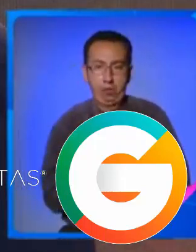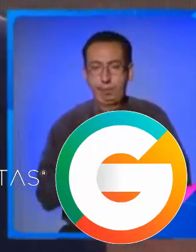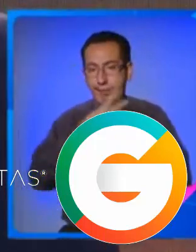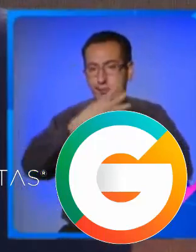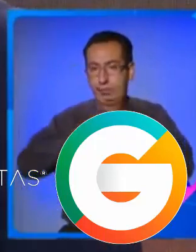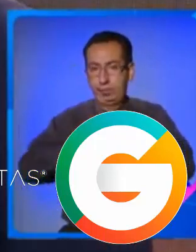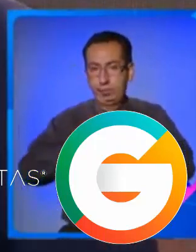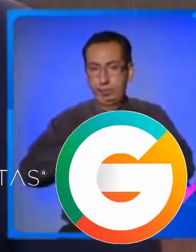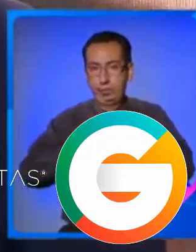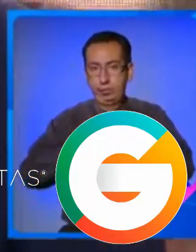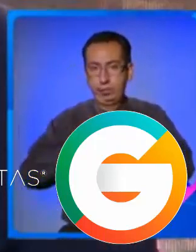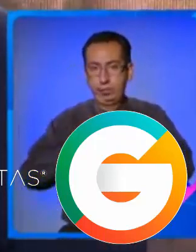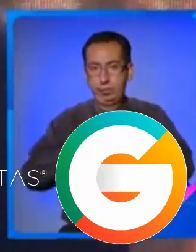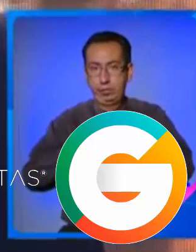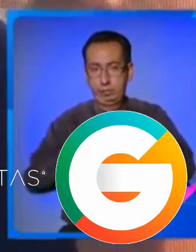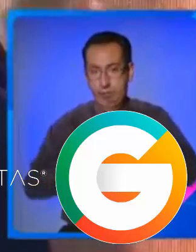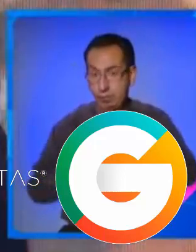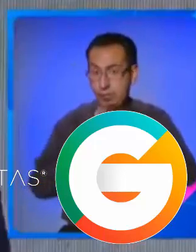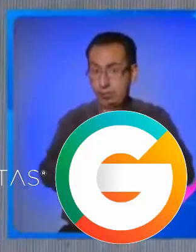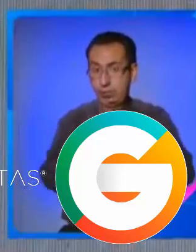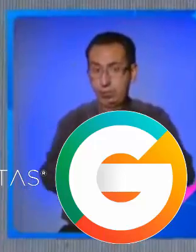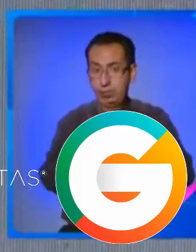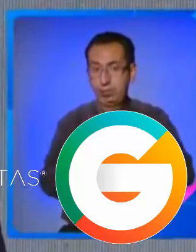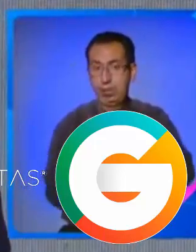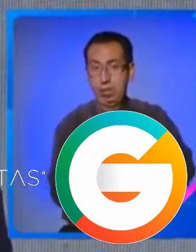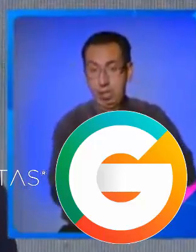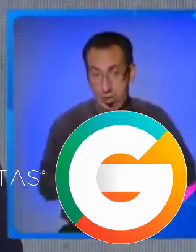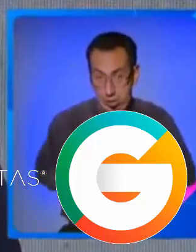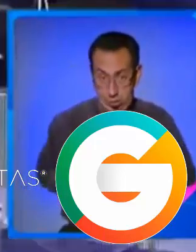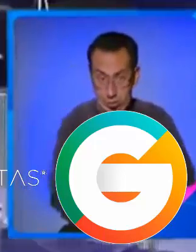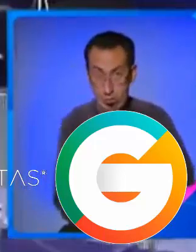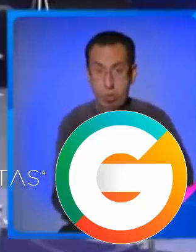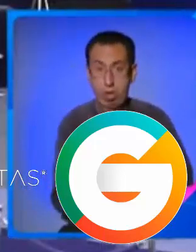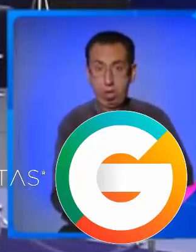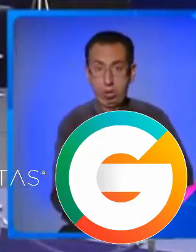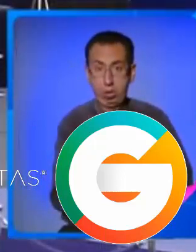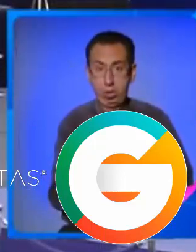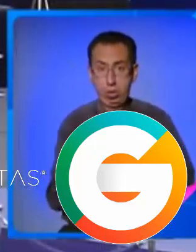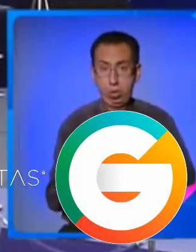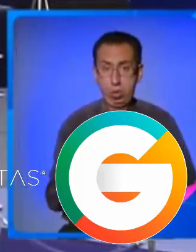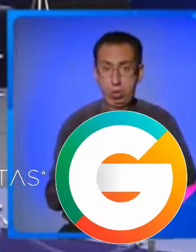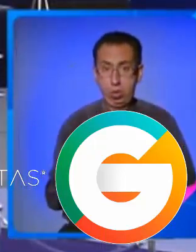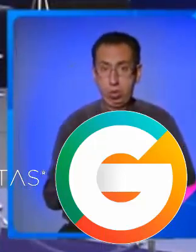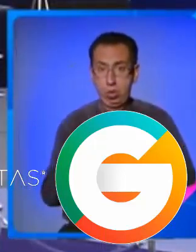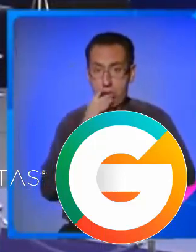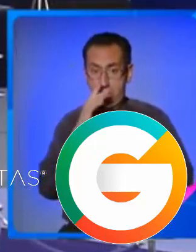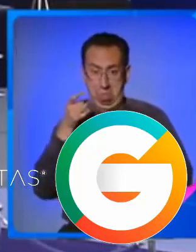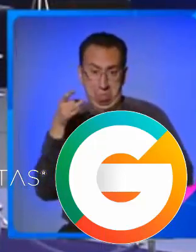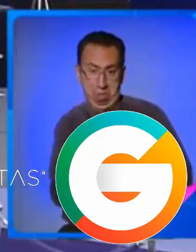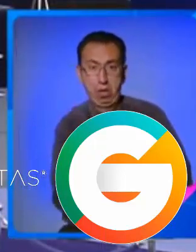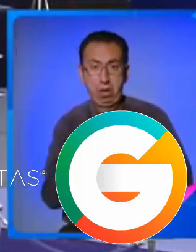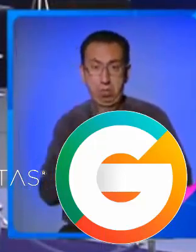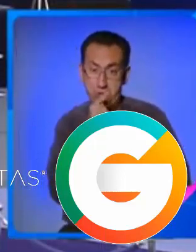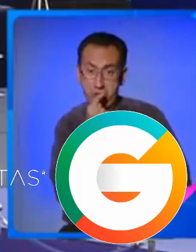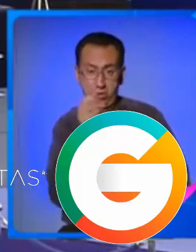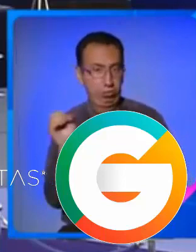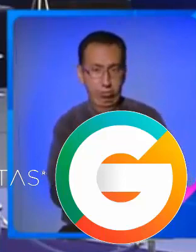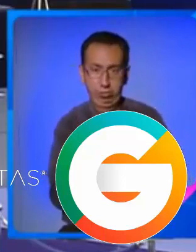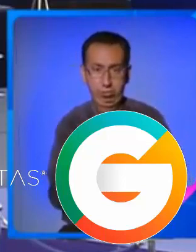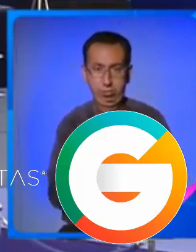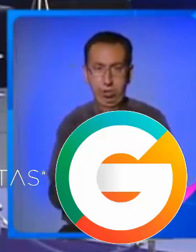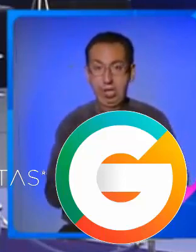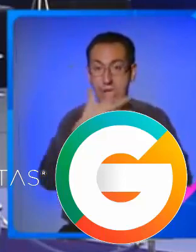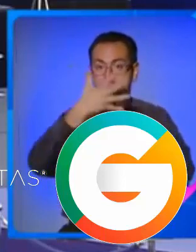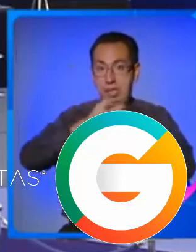Cuarto, demostrar que en Guanajuato nadie está por encima de la ley. Quinto, desmantelar a los